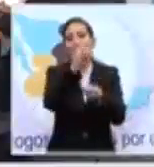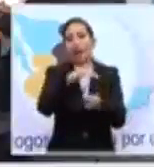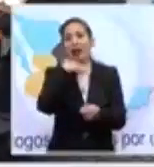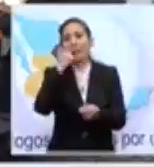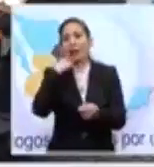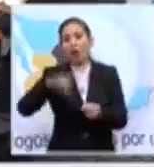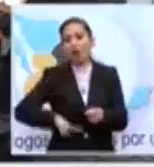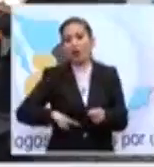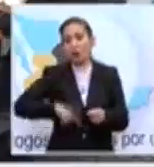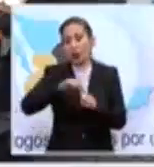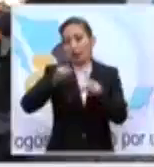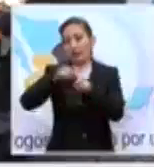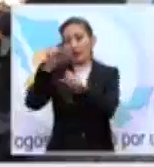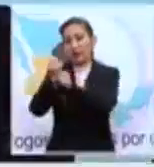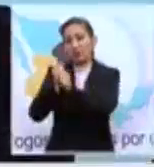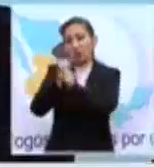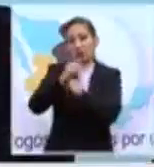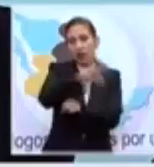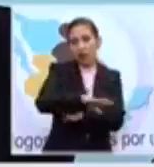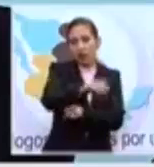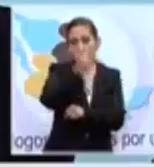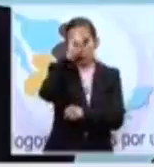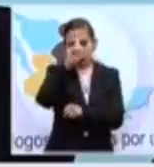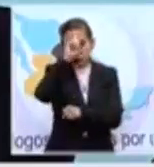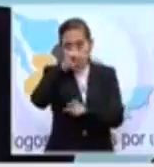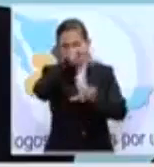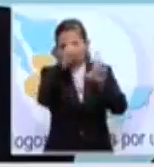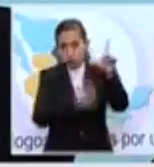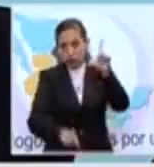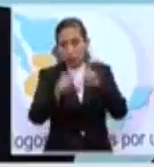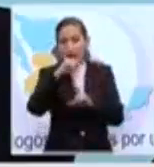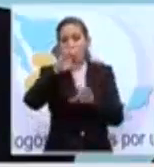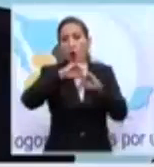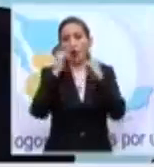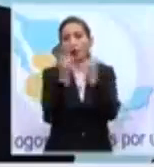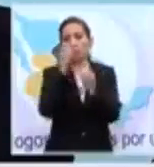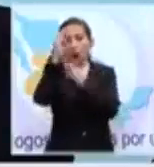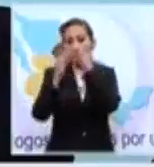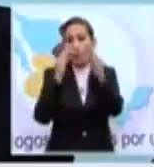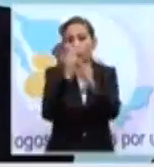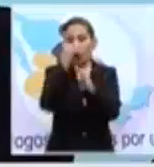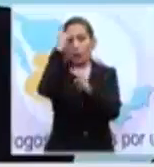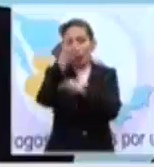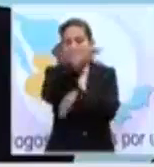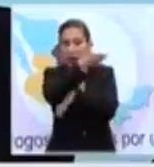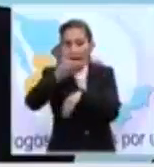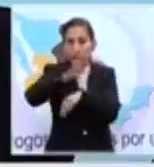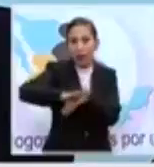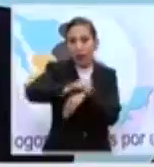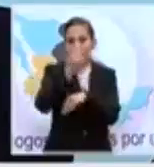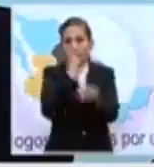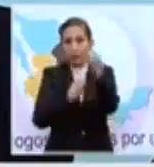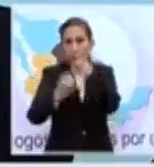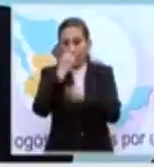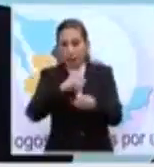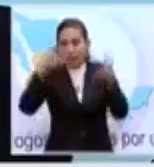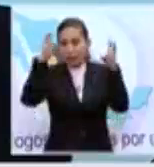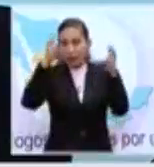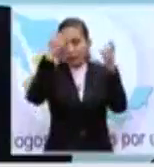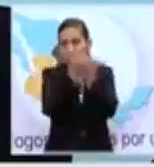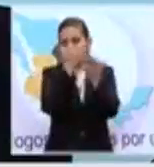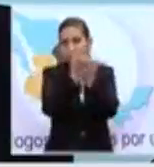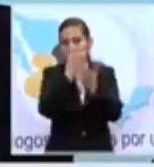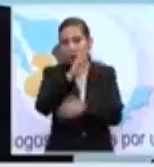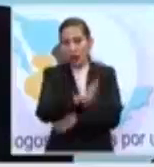para diversas estancias de investigación, consultora nacional de la Organización Mundial para la Agricultura y la Alimentación en temas de